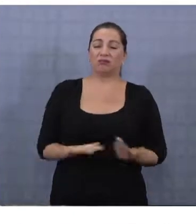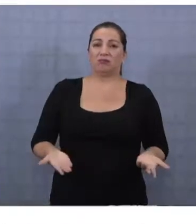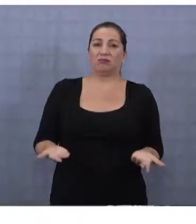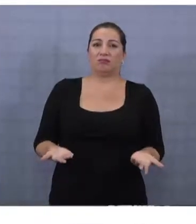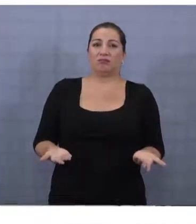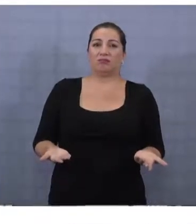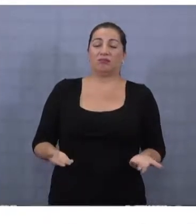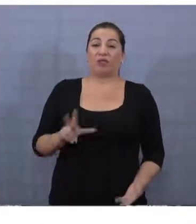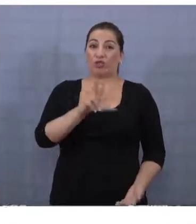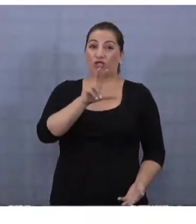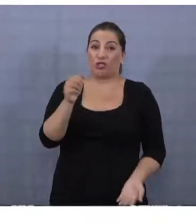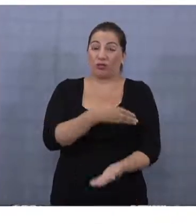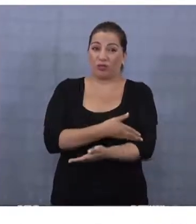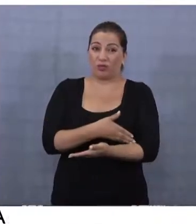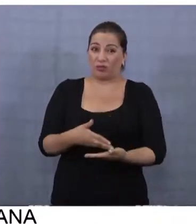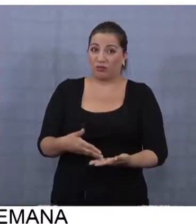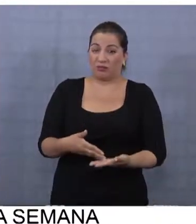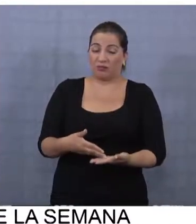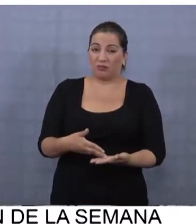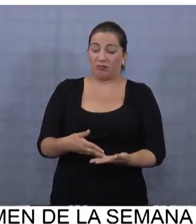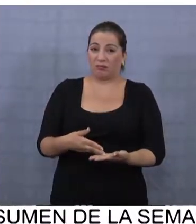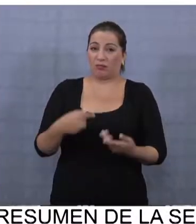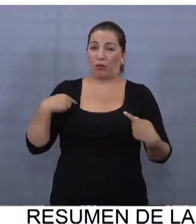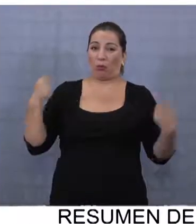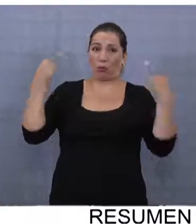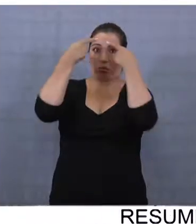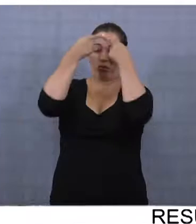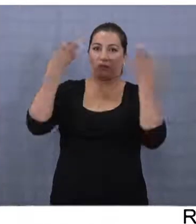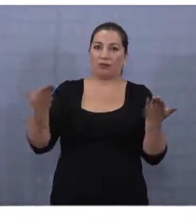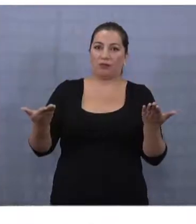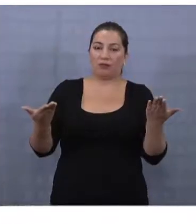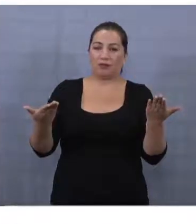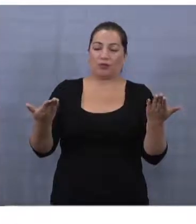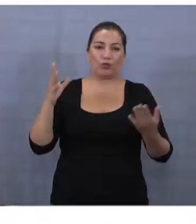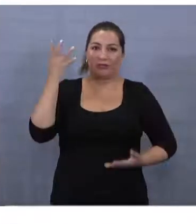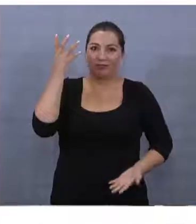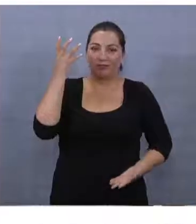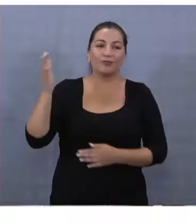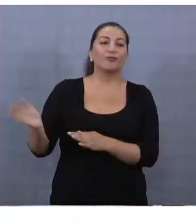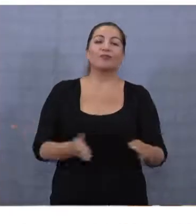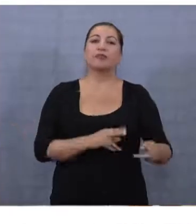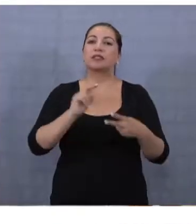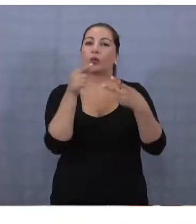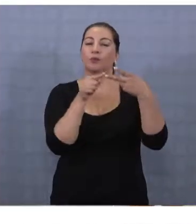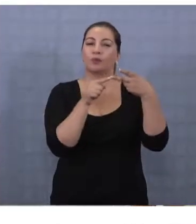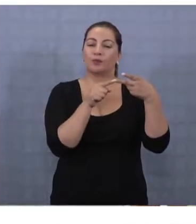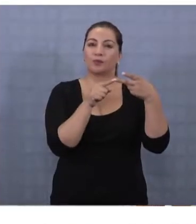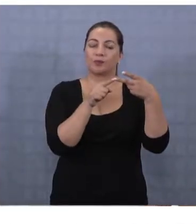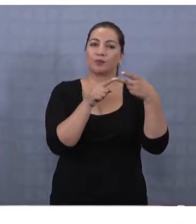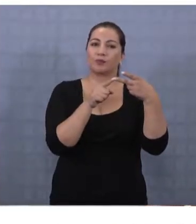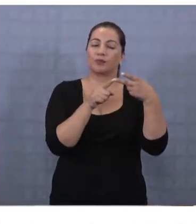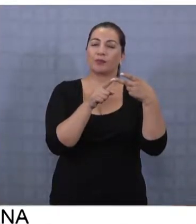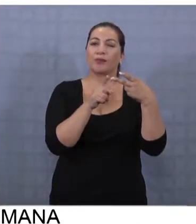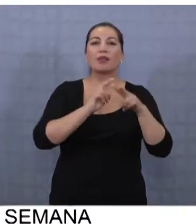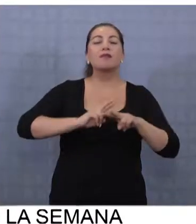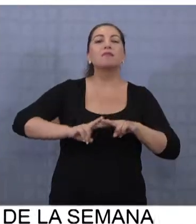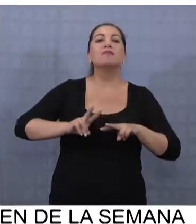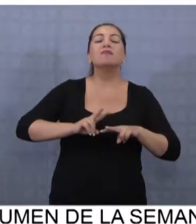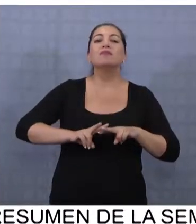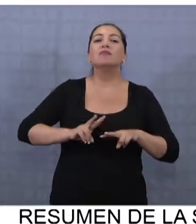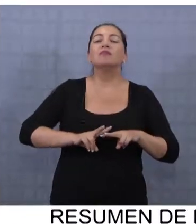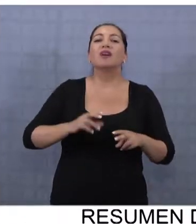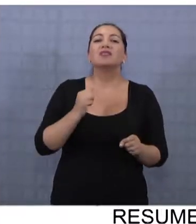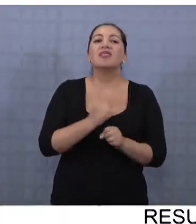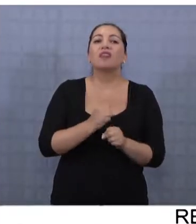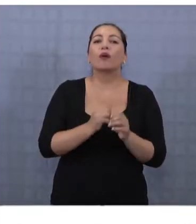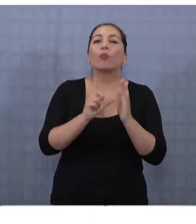Entonces, ese monto no me hace relación con los trabajos. Segundo, la ejecución ha sido